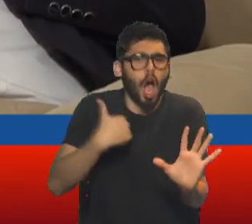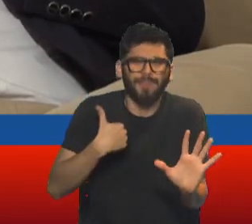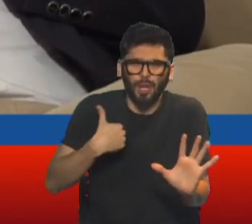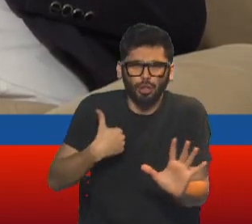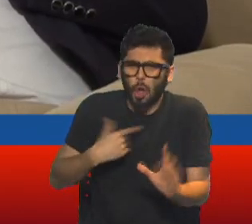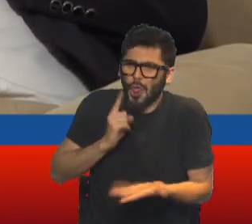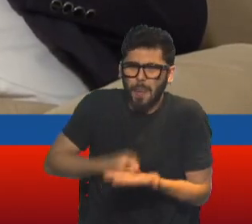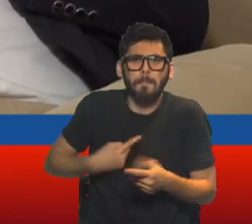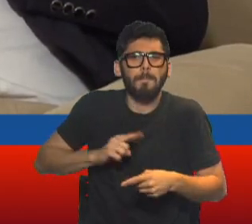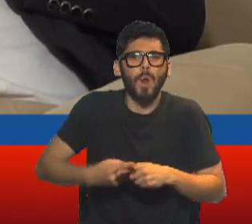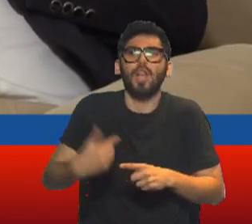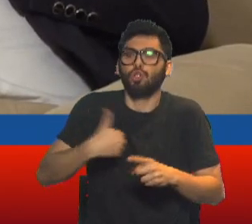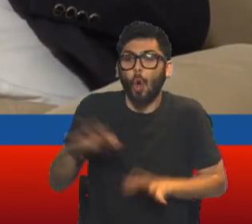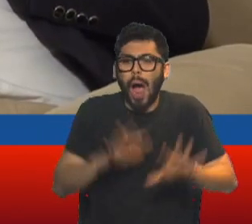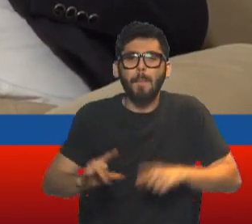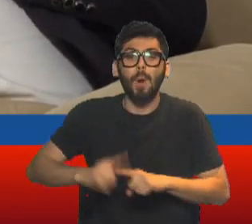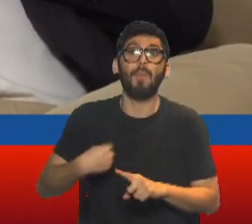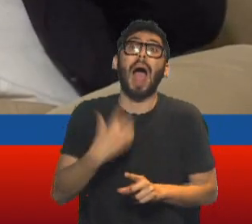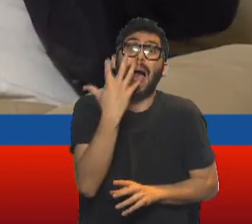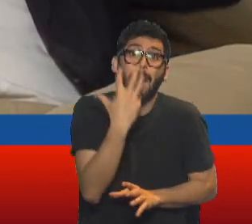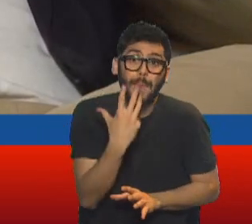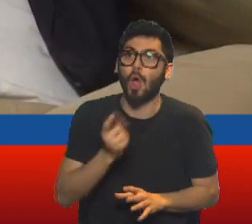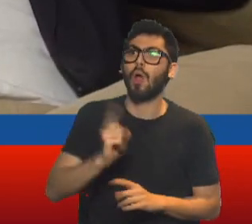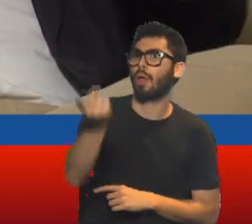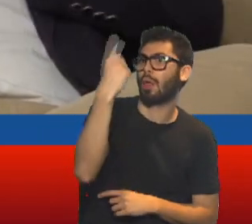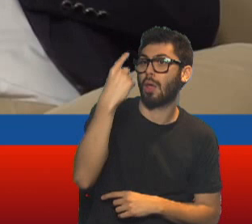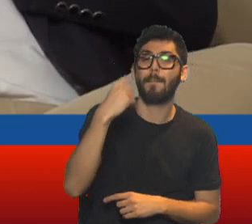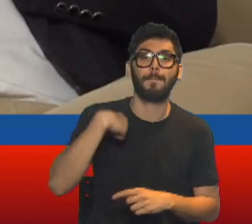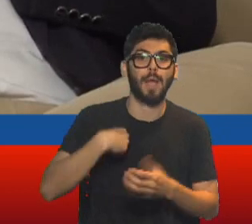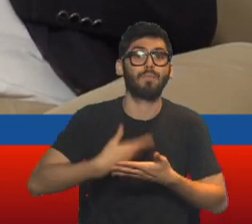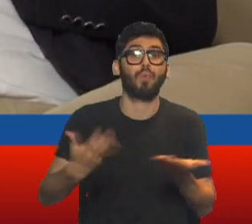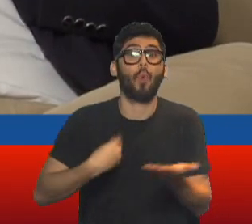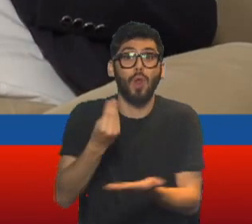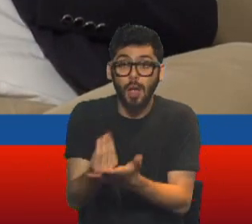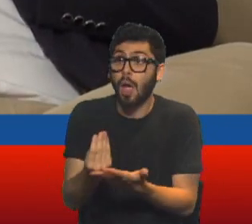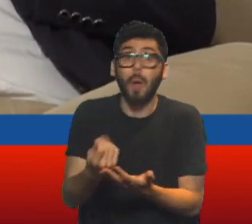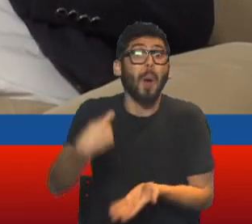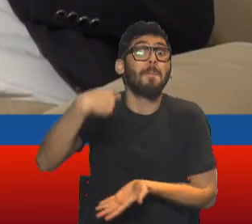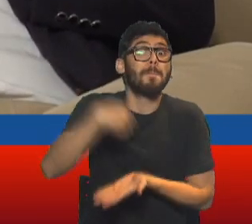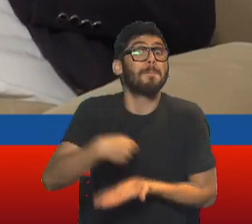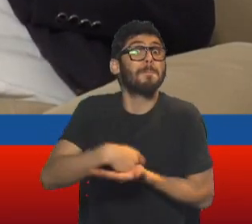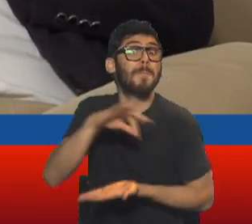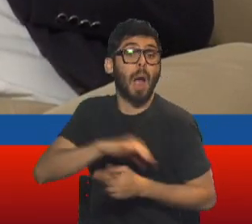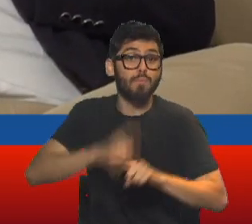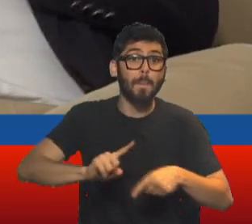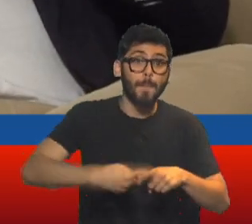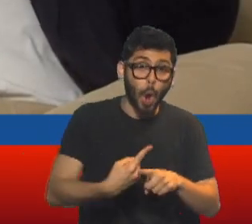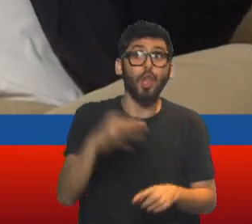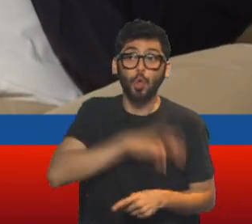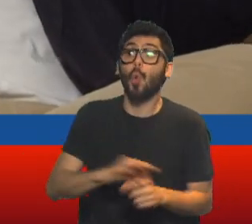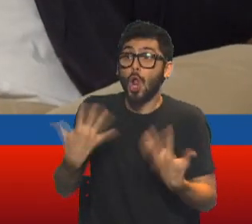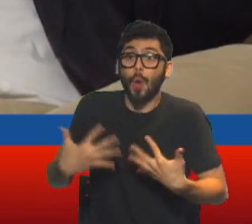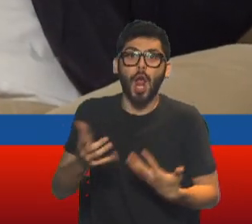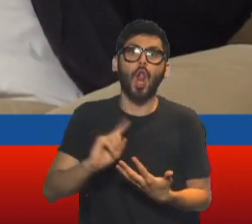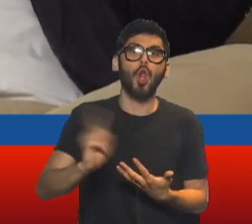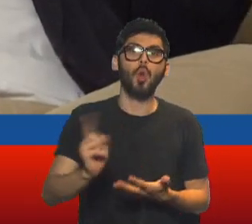nadie me obligó. Hago política porque me gusta. Además estoy en la función pública, me pagan para hacer política. Tengo una retribución importante. No soy